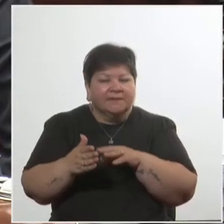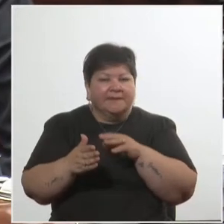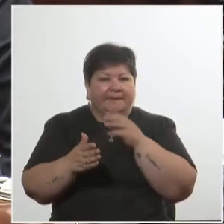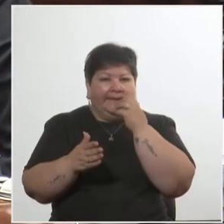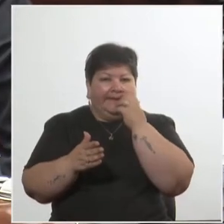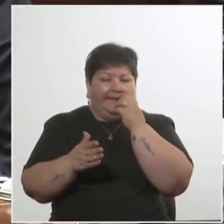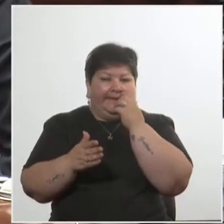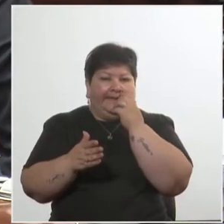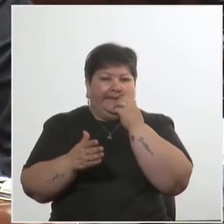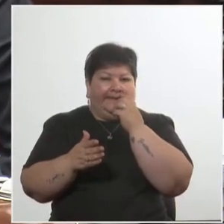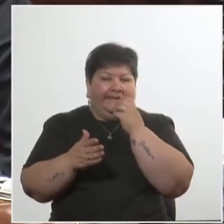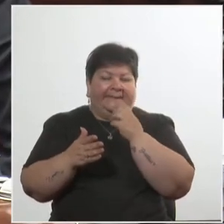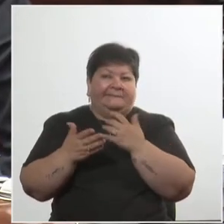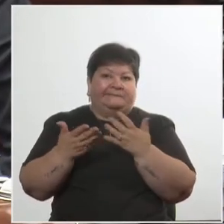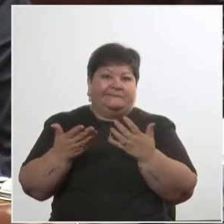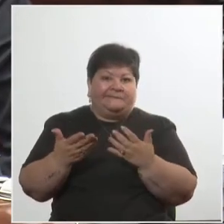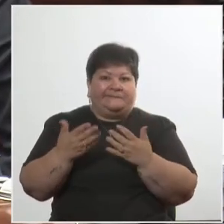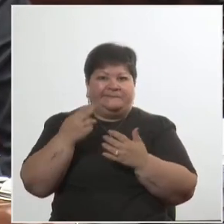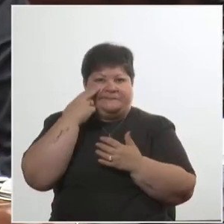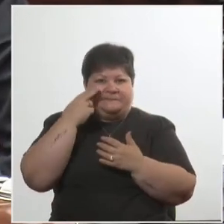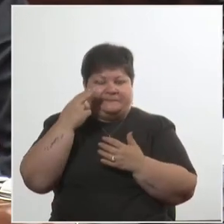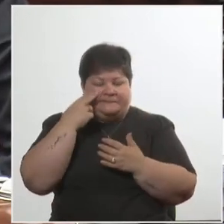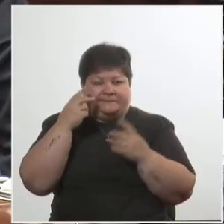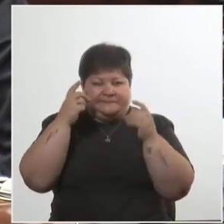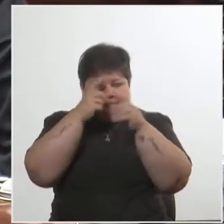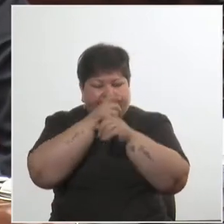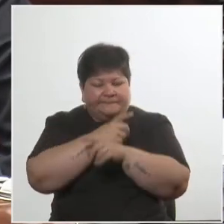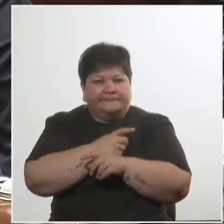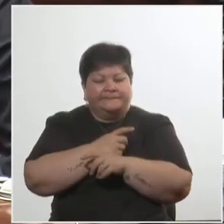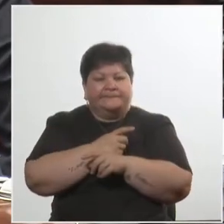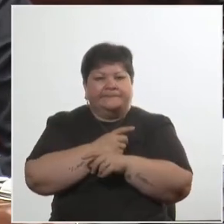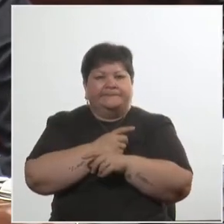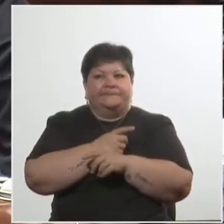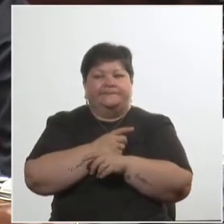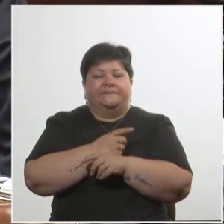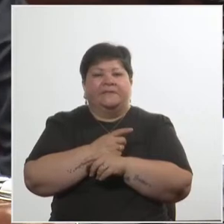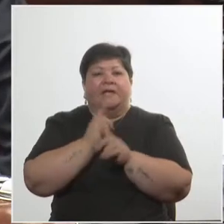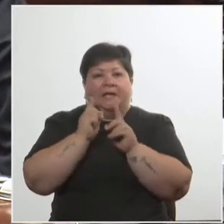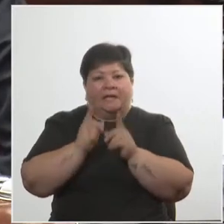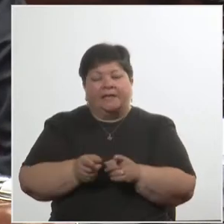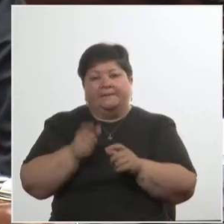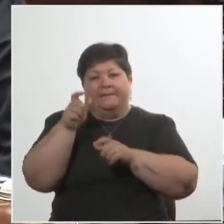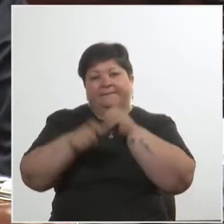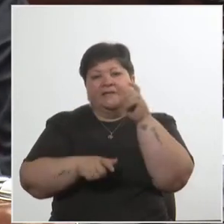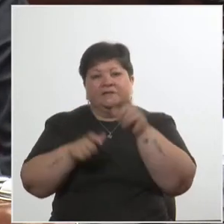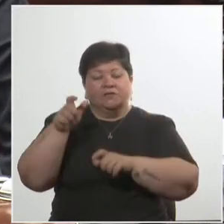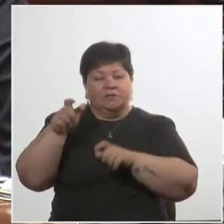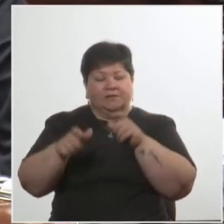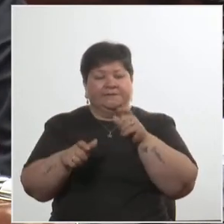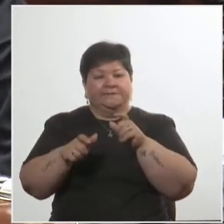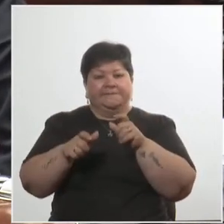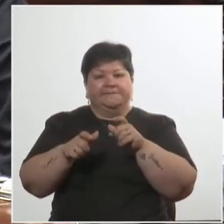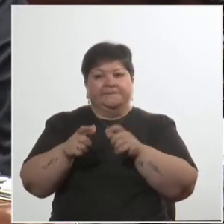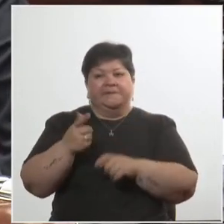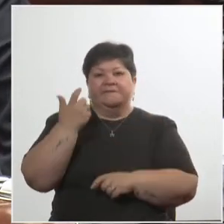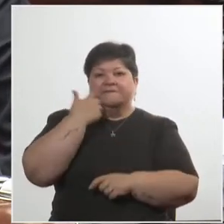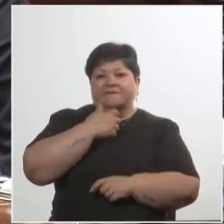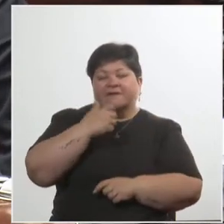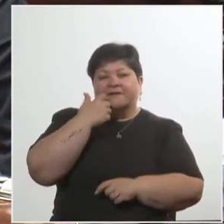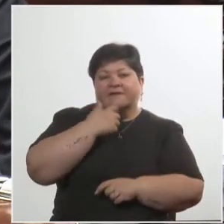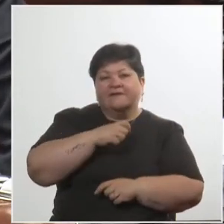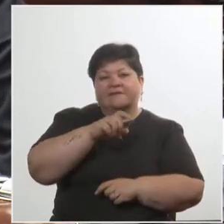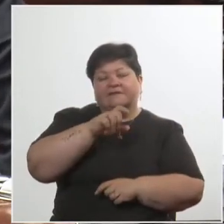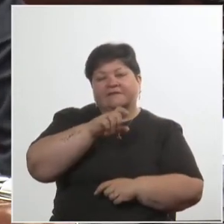de este tiempo y por tanto una cantidad no menor de trabajadores de este sector aún permanece